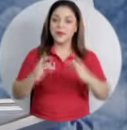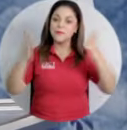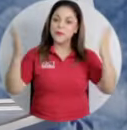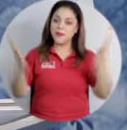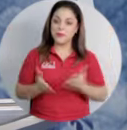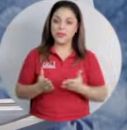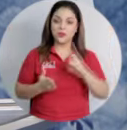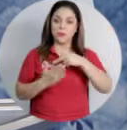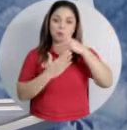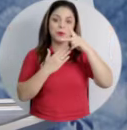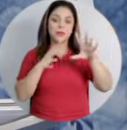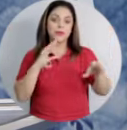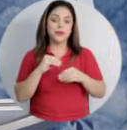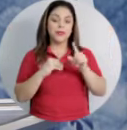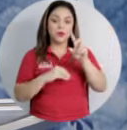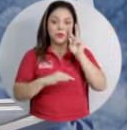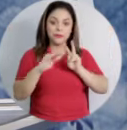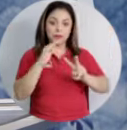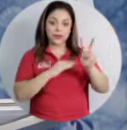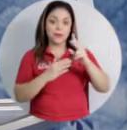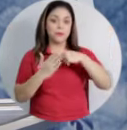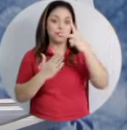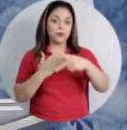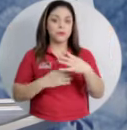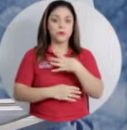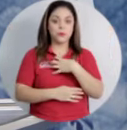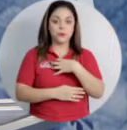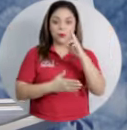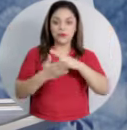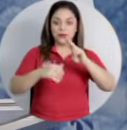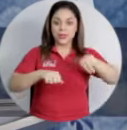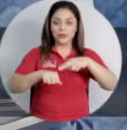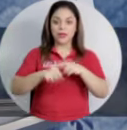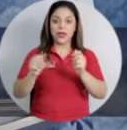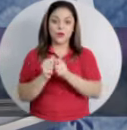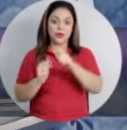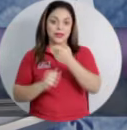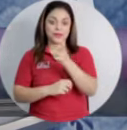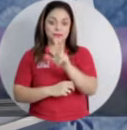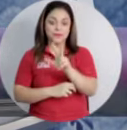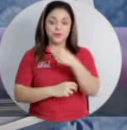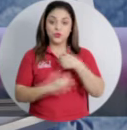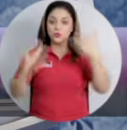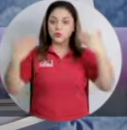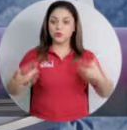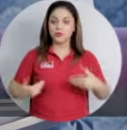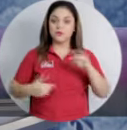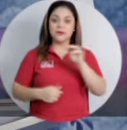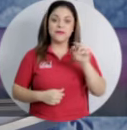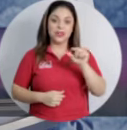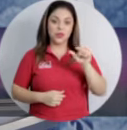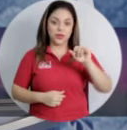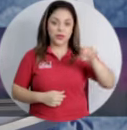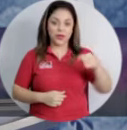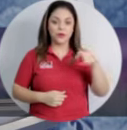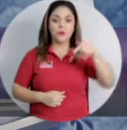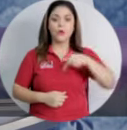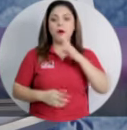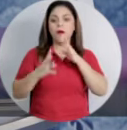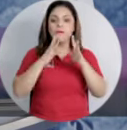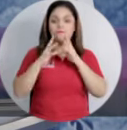bienvenidos a una edición más de Una Mirada, el programa de la Universidad Nacional y del SINAC S.A. Soy Maribel Quiroz Jara y hoy vamos a hablar de un tema